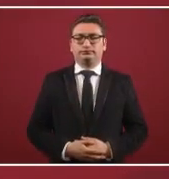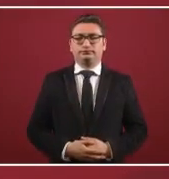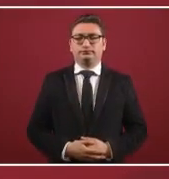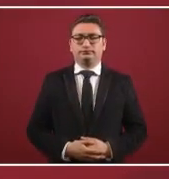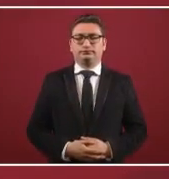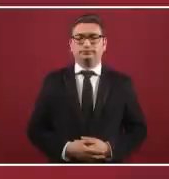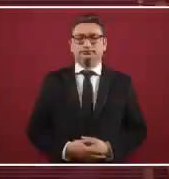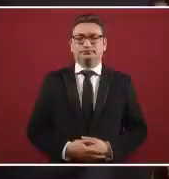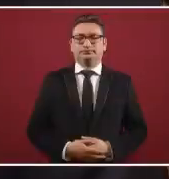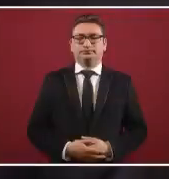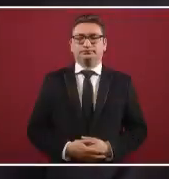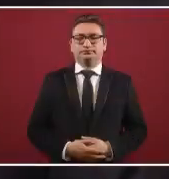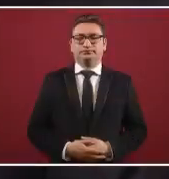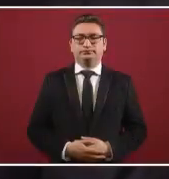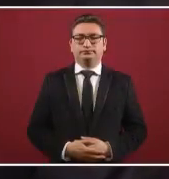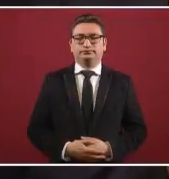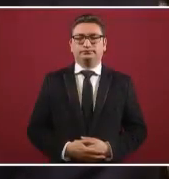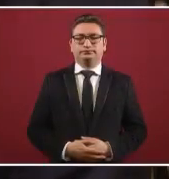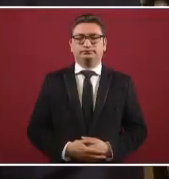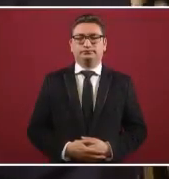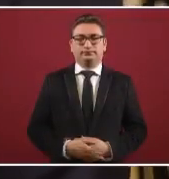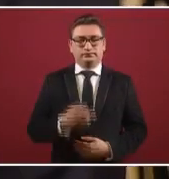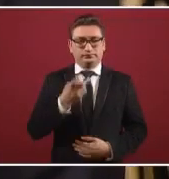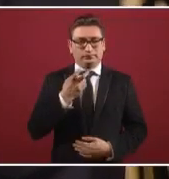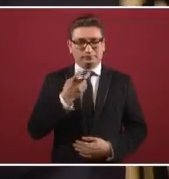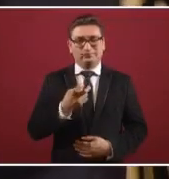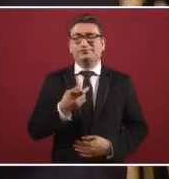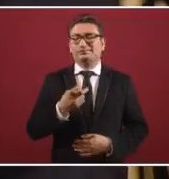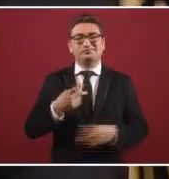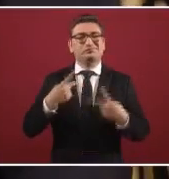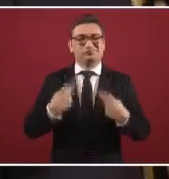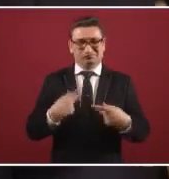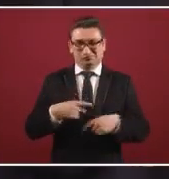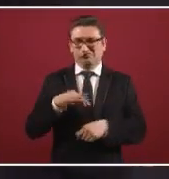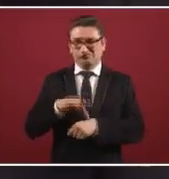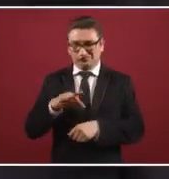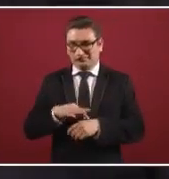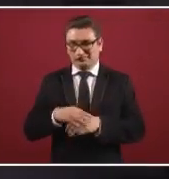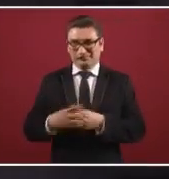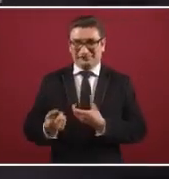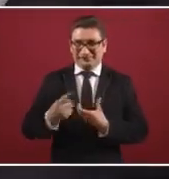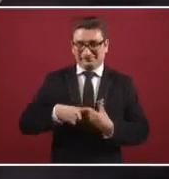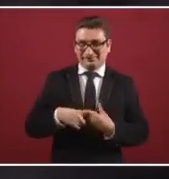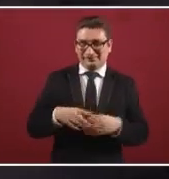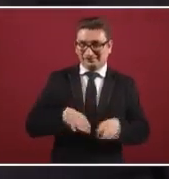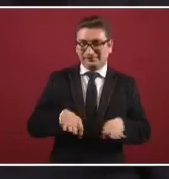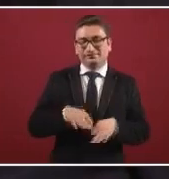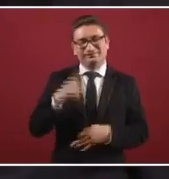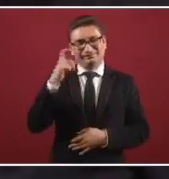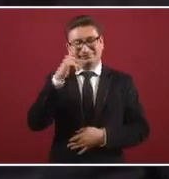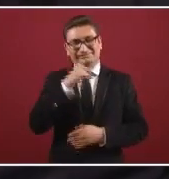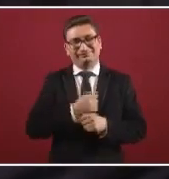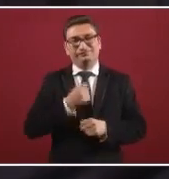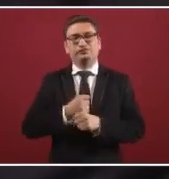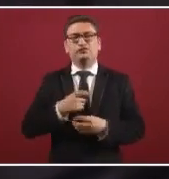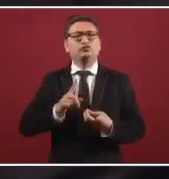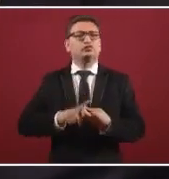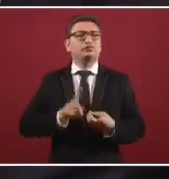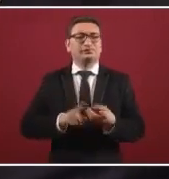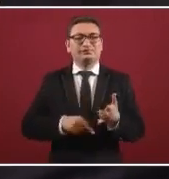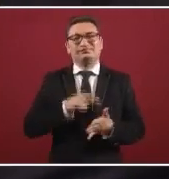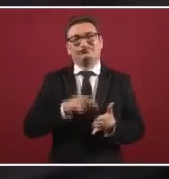Entonces, nos cuesta más trabajo conseguir los médicos para las zonas